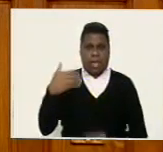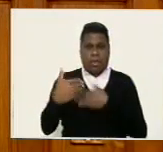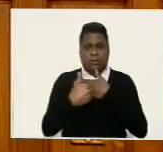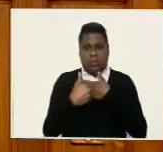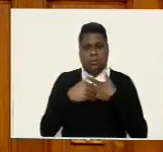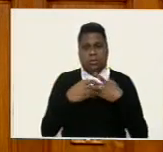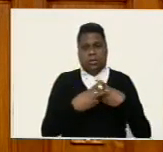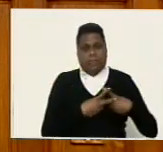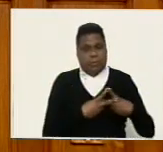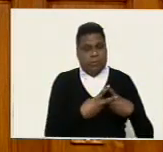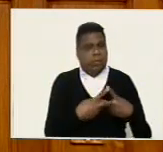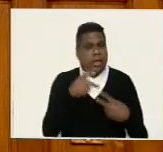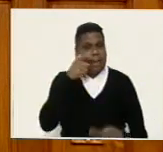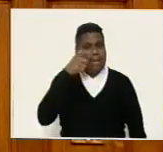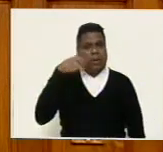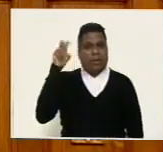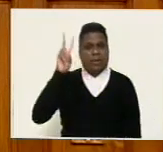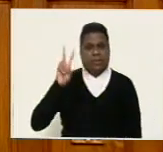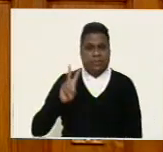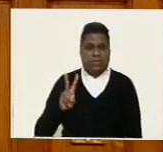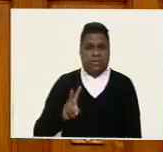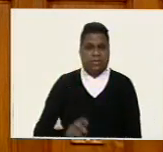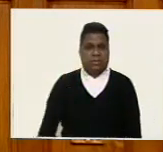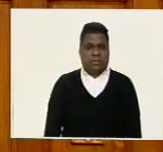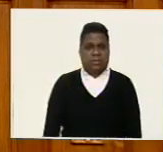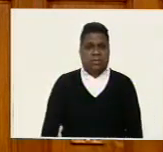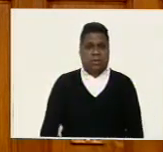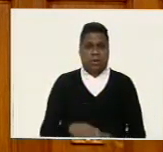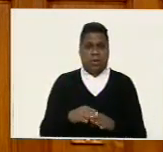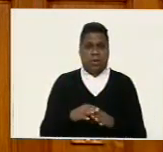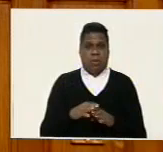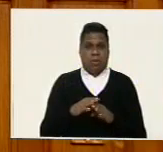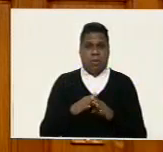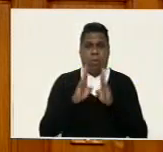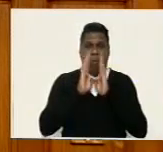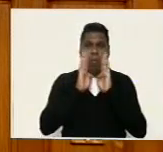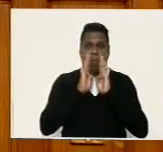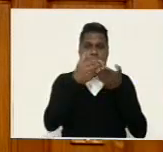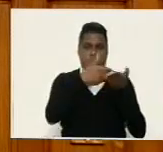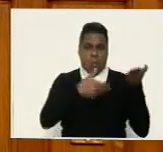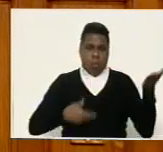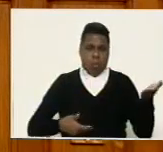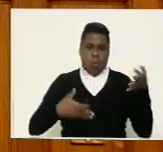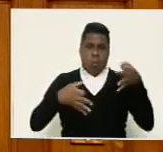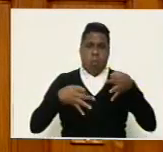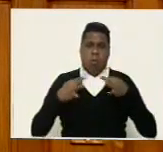voluntad del pueblo venezolano. Comunicado oficial que